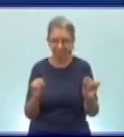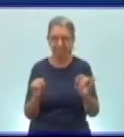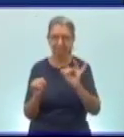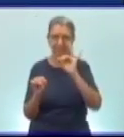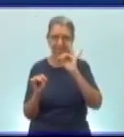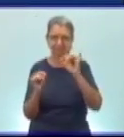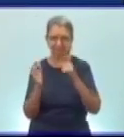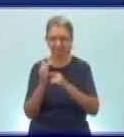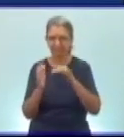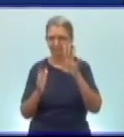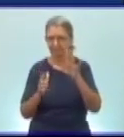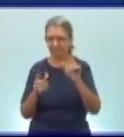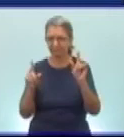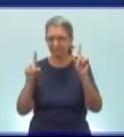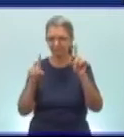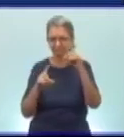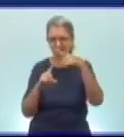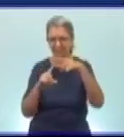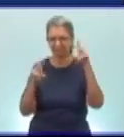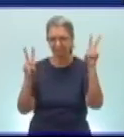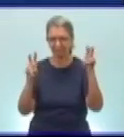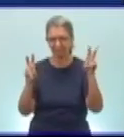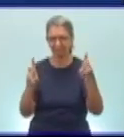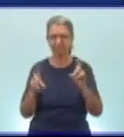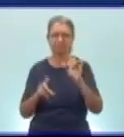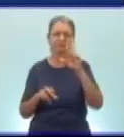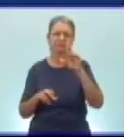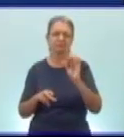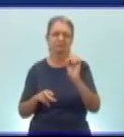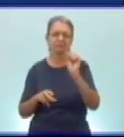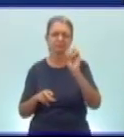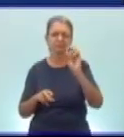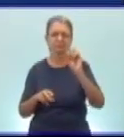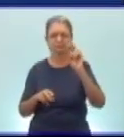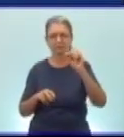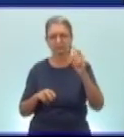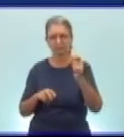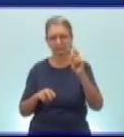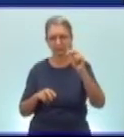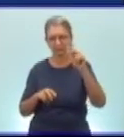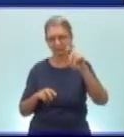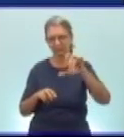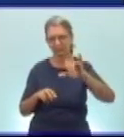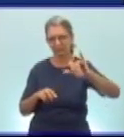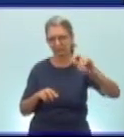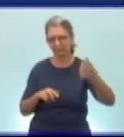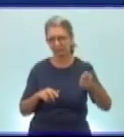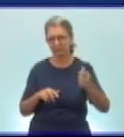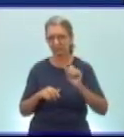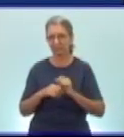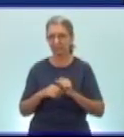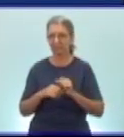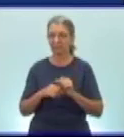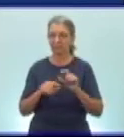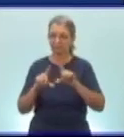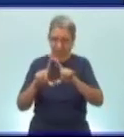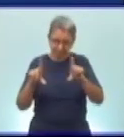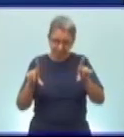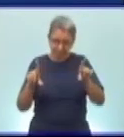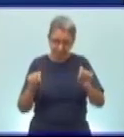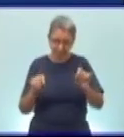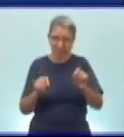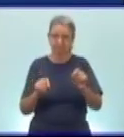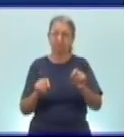7.5 el tema sobre la resonancia, que ya les estaba mencionando que es para elaborar esta definición del